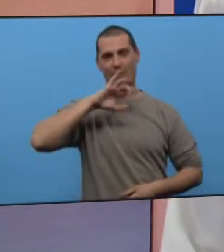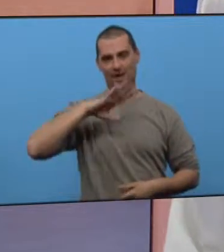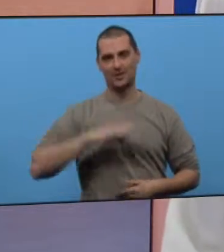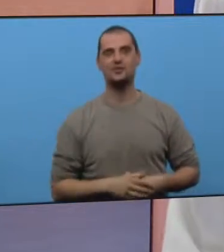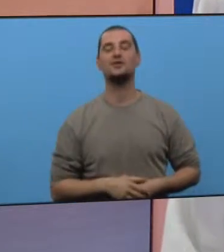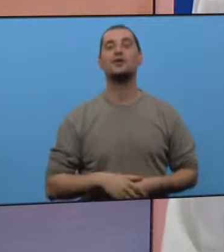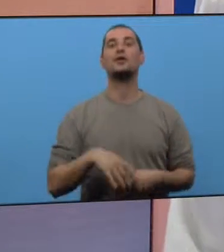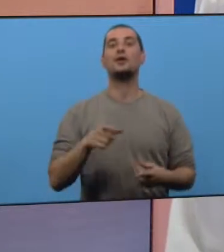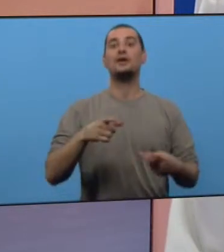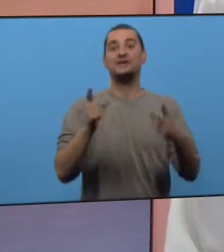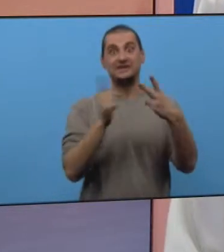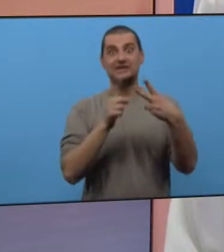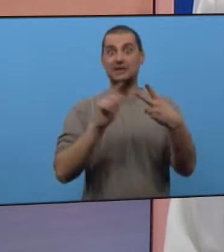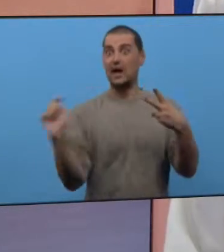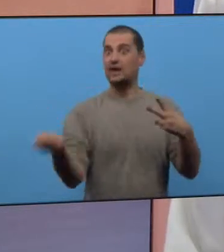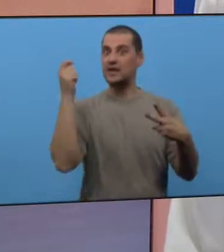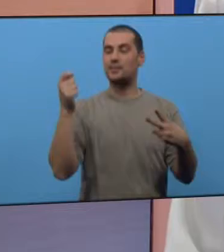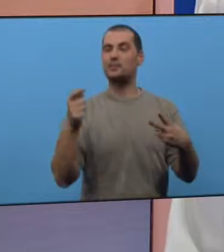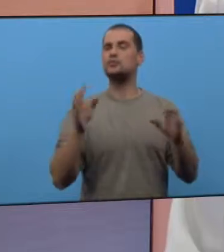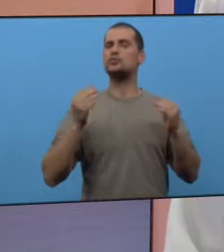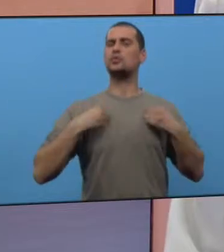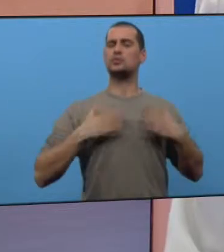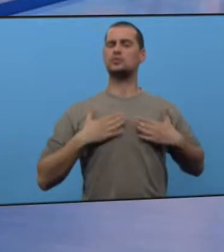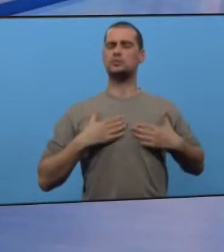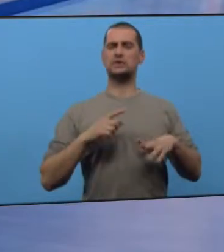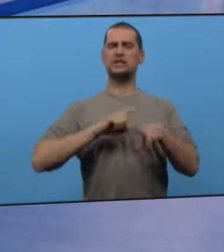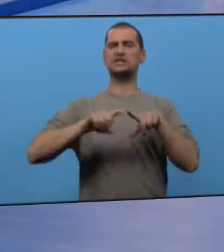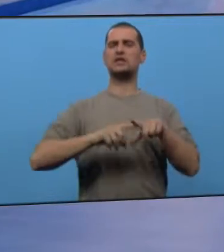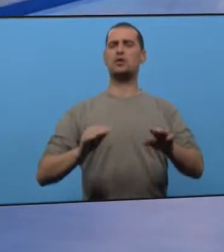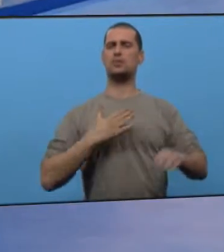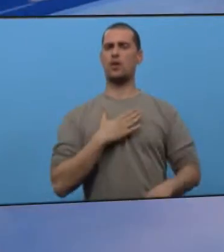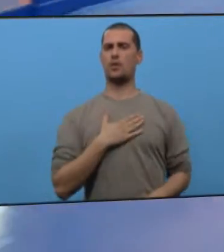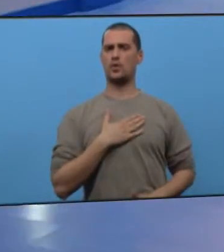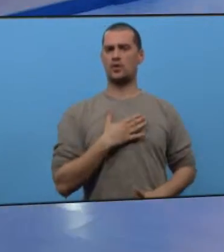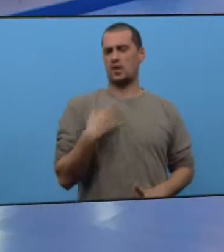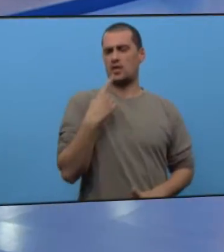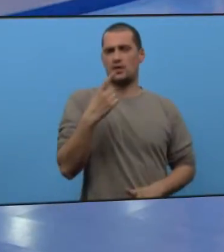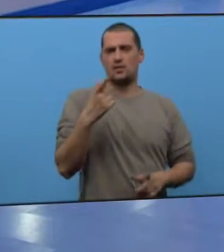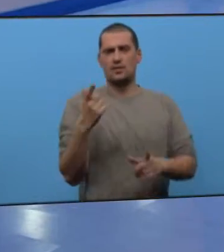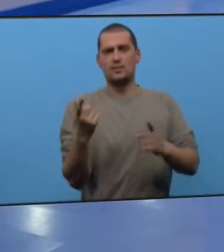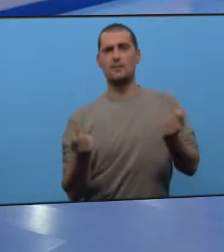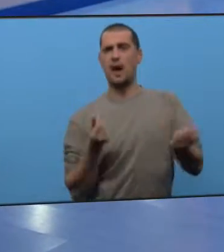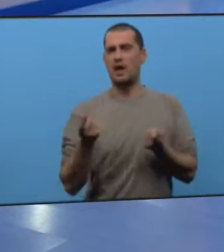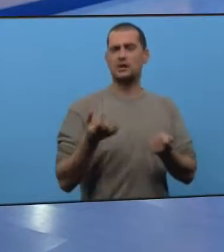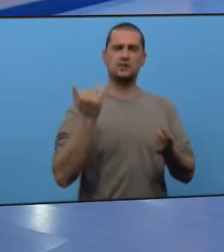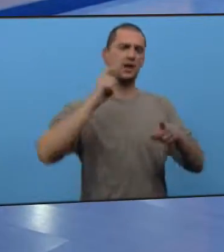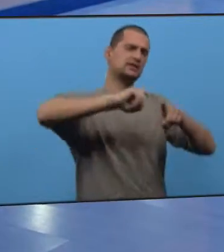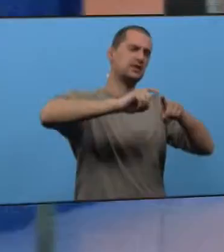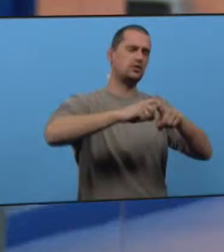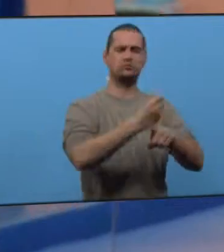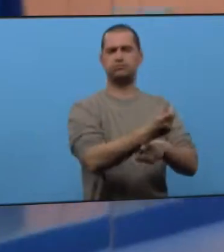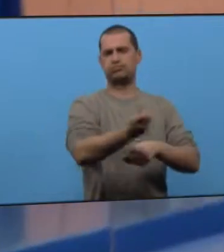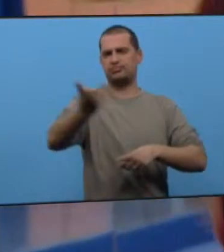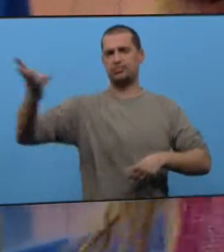este, bueno, o subcampeonato con o noso estilo propio. Quero decir que os bailes, hai moitos estilos de bailes,